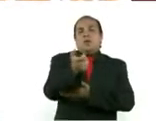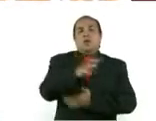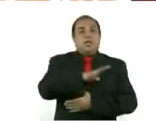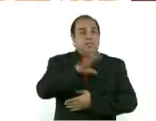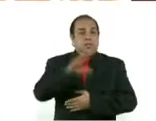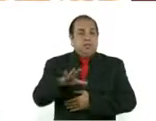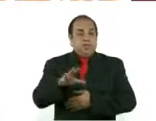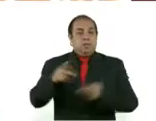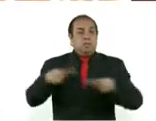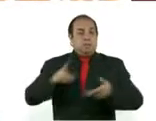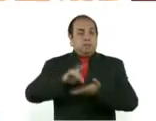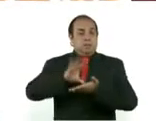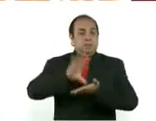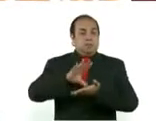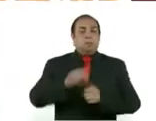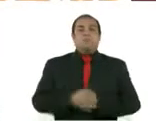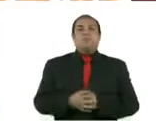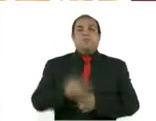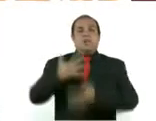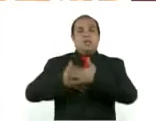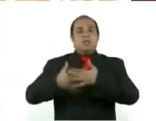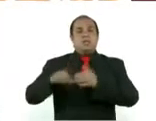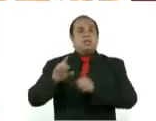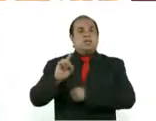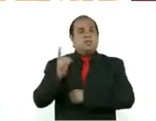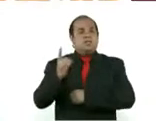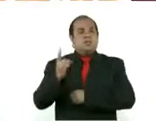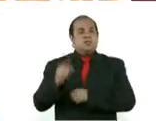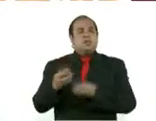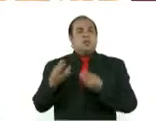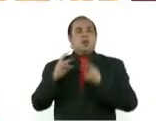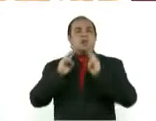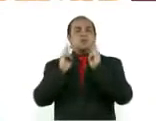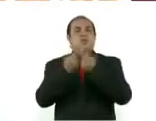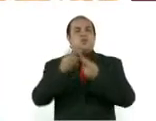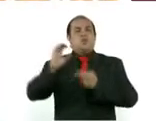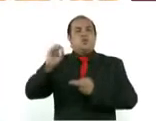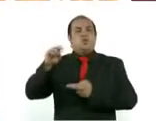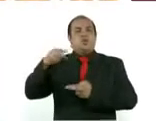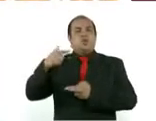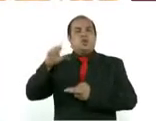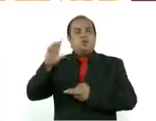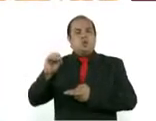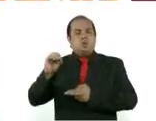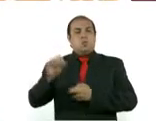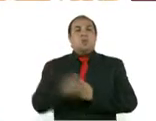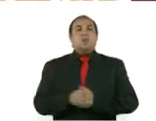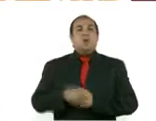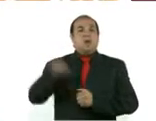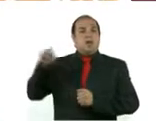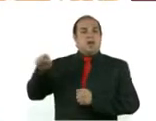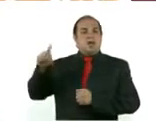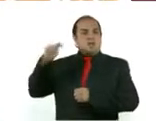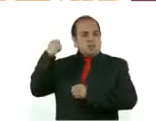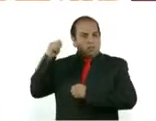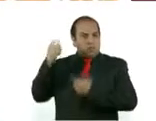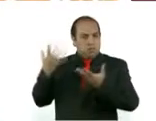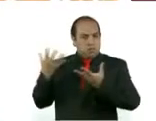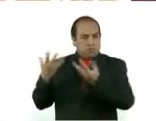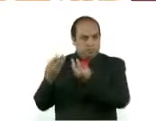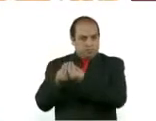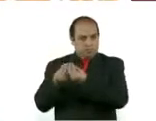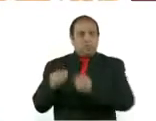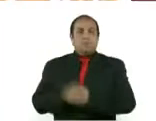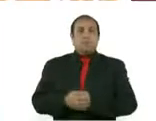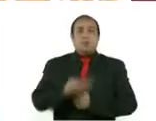En diciembre, el 15 de diciembre, en la reunión de la CONAGO, que fue en Villahermosa, Tabasco, el señor presidente planteó la